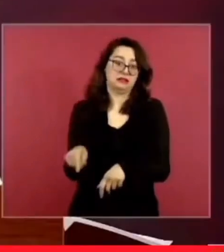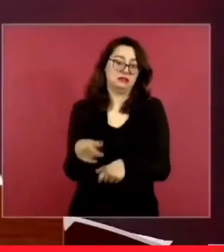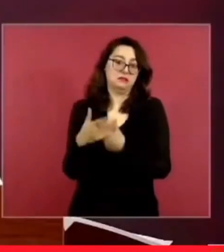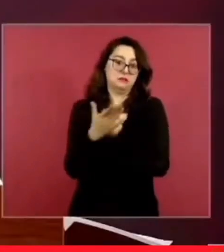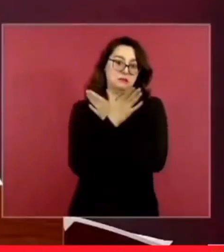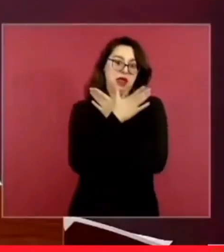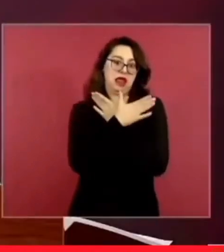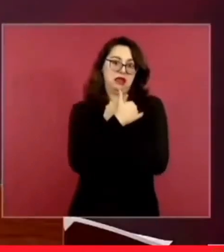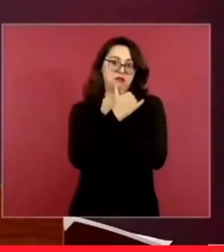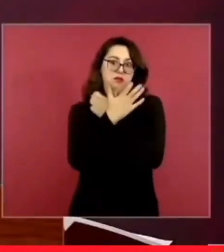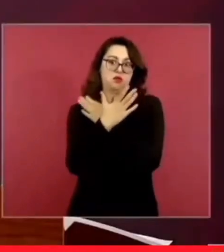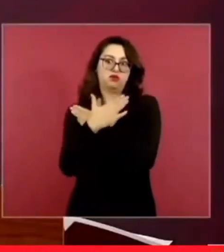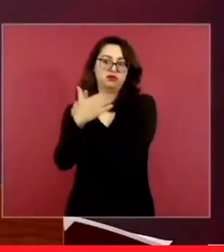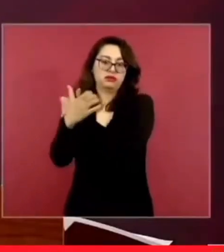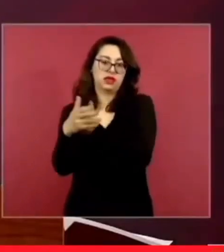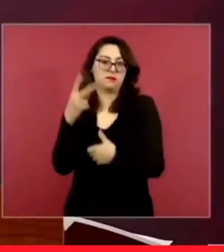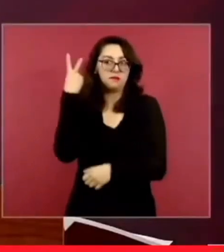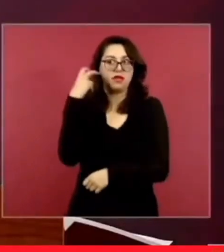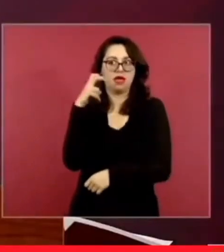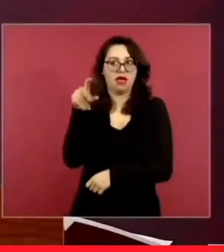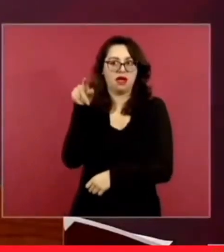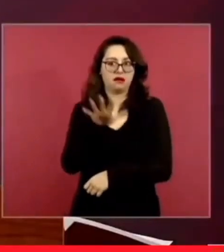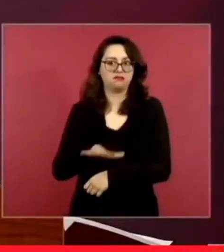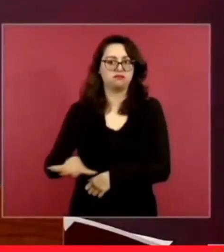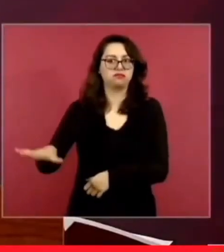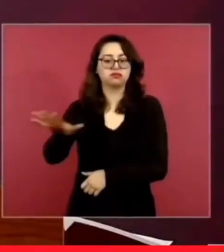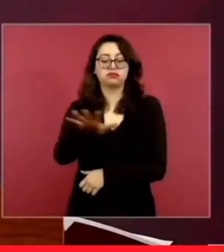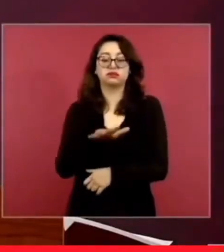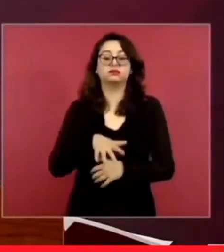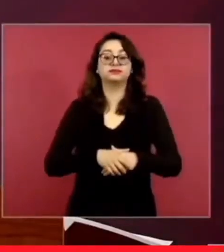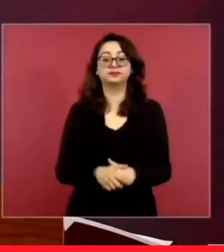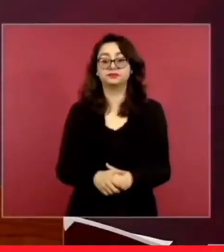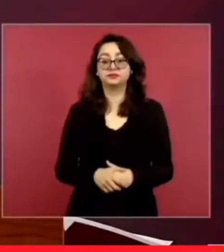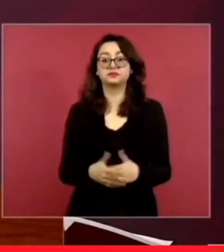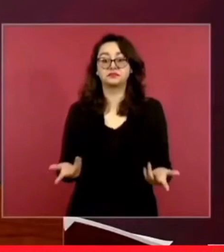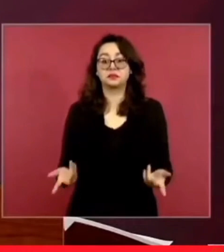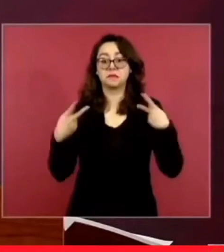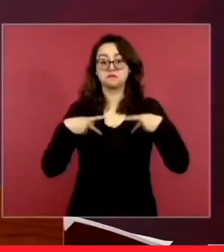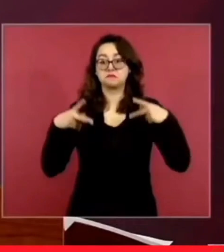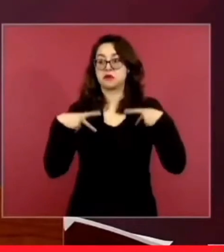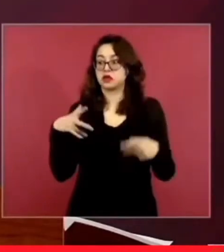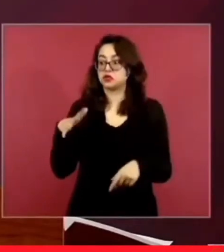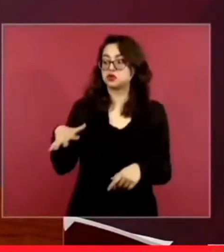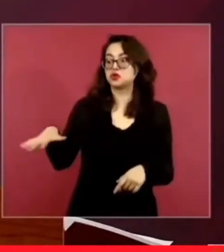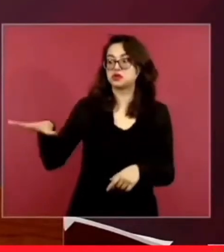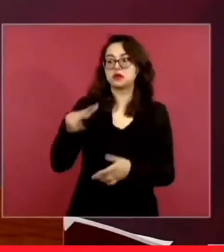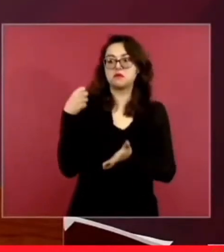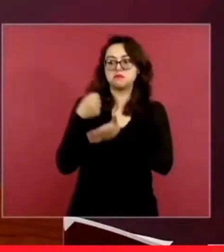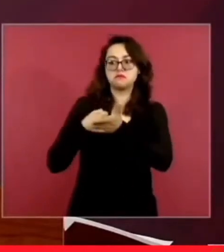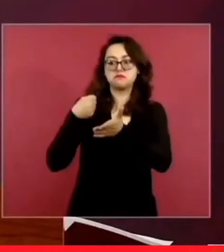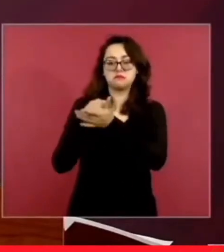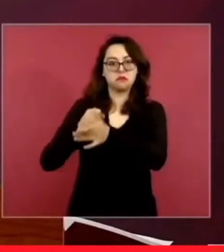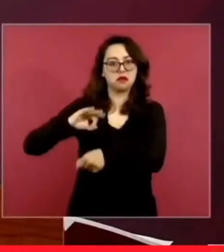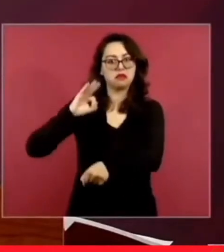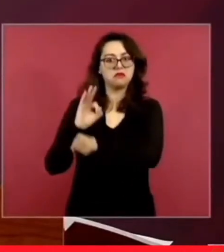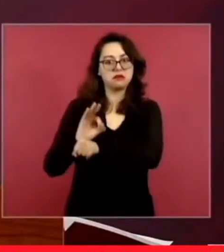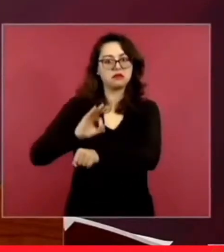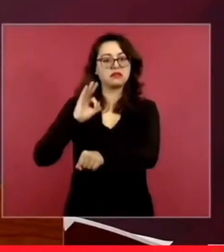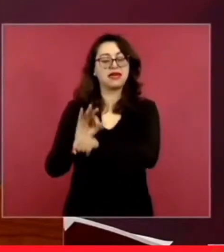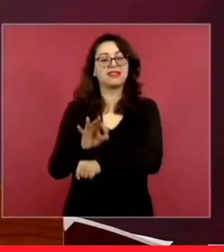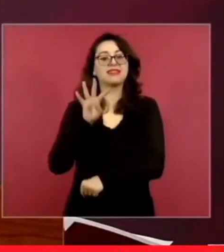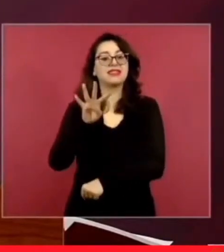monarca. Esta declaratoria culmina la lucha de 19 años para proteger este territorio